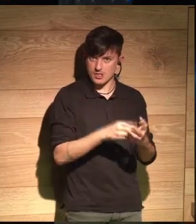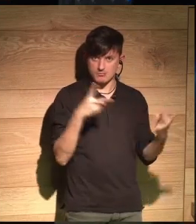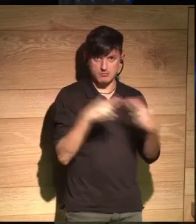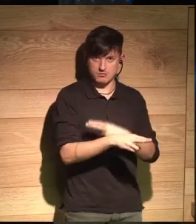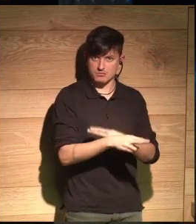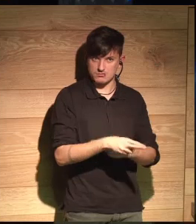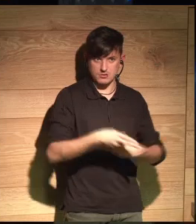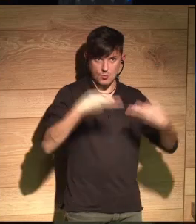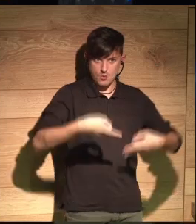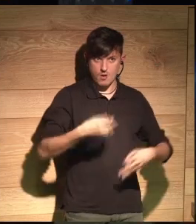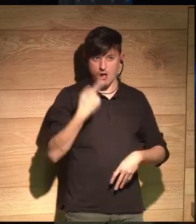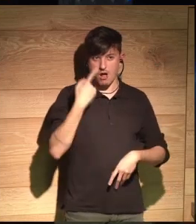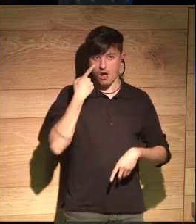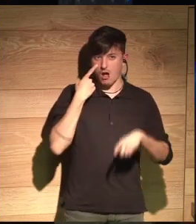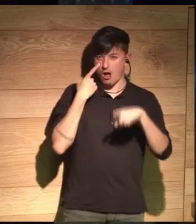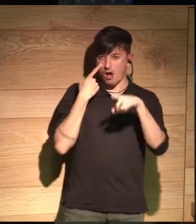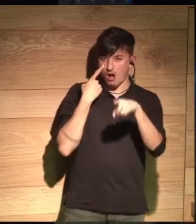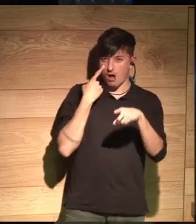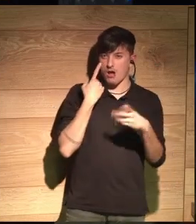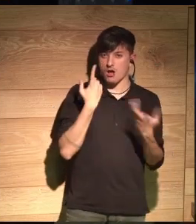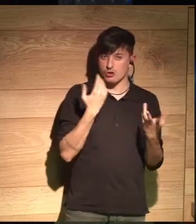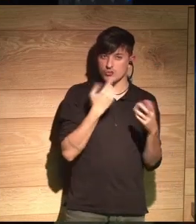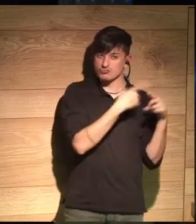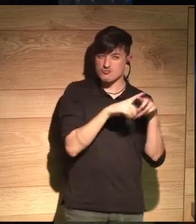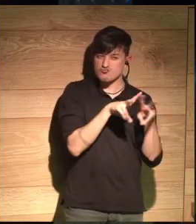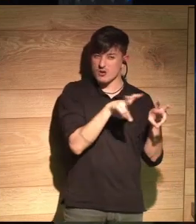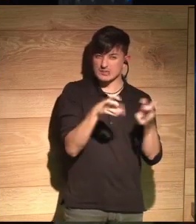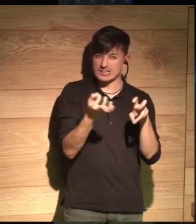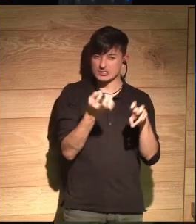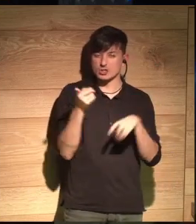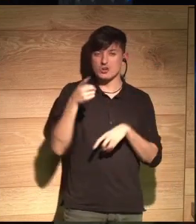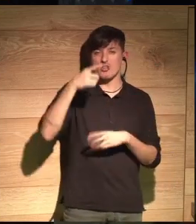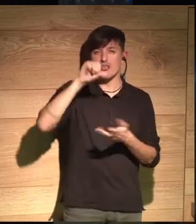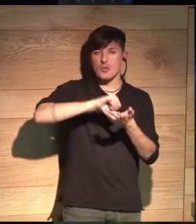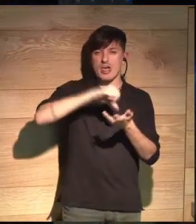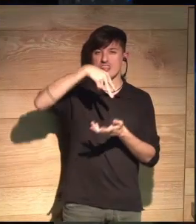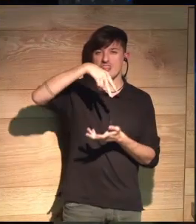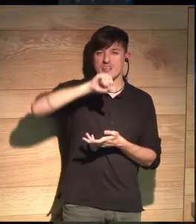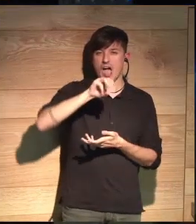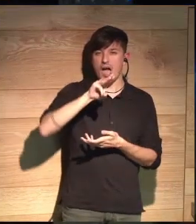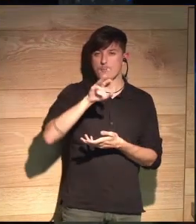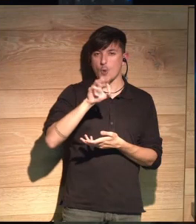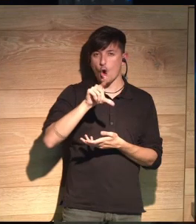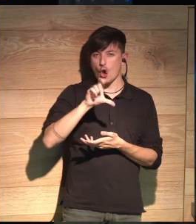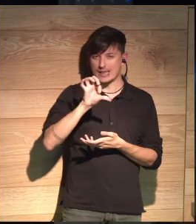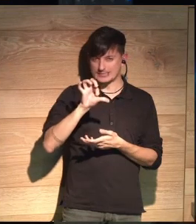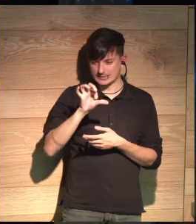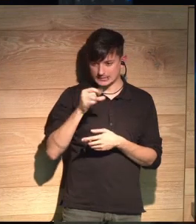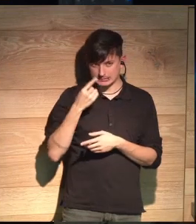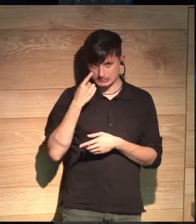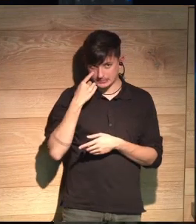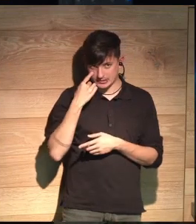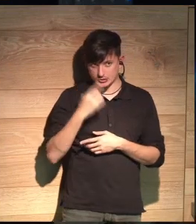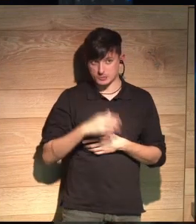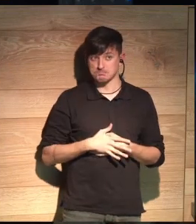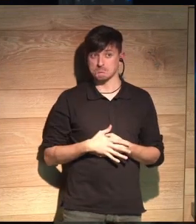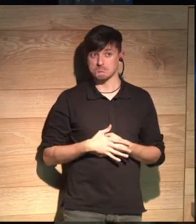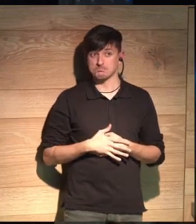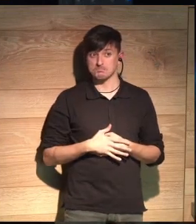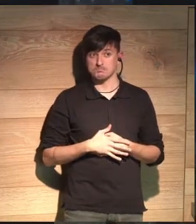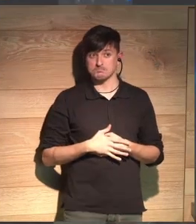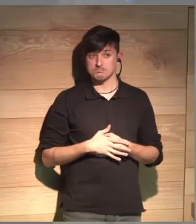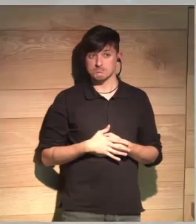entonces aquí podemos ver que hay nunca hay de nuevo esto lo vi en nápoles entonces es como el